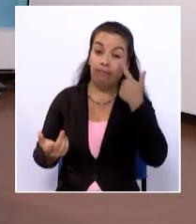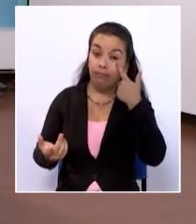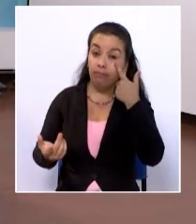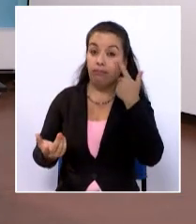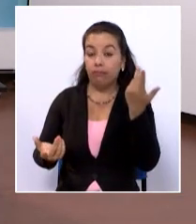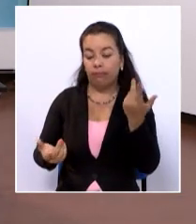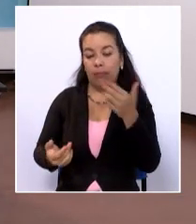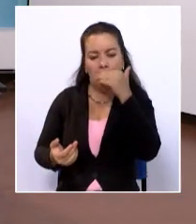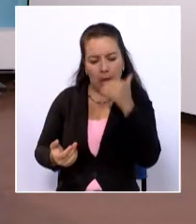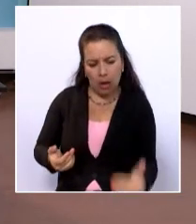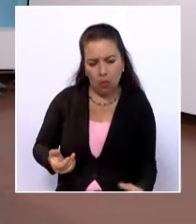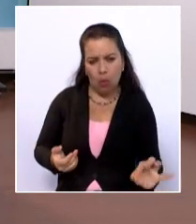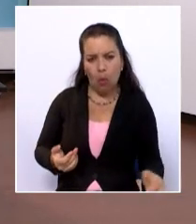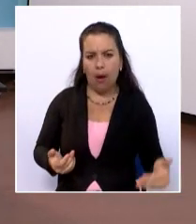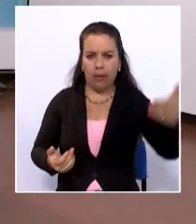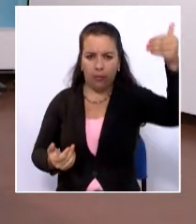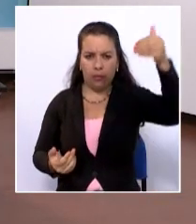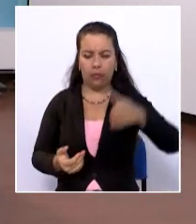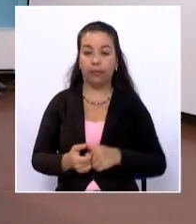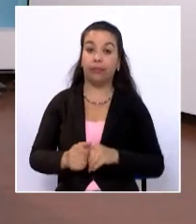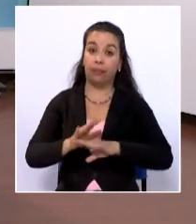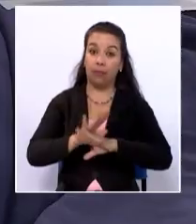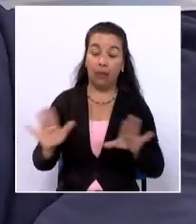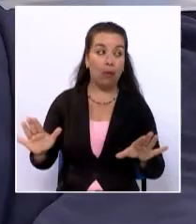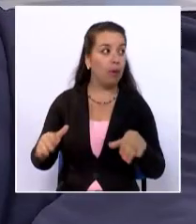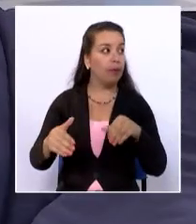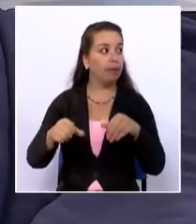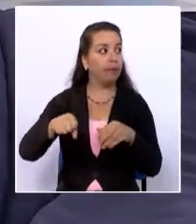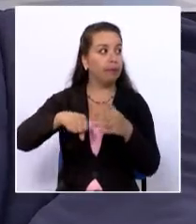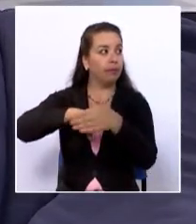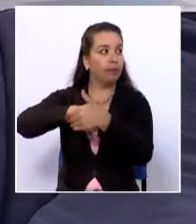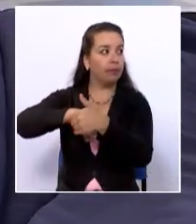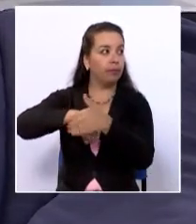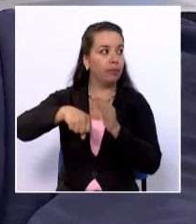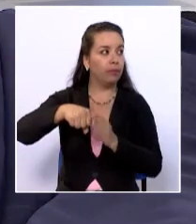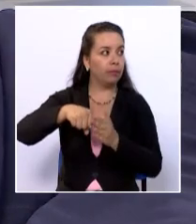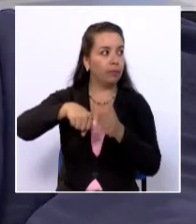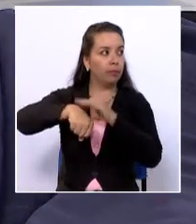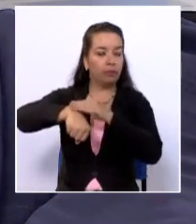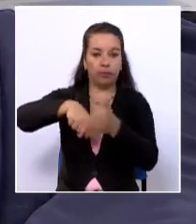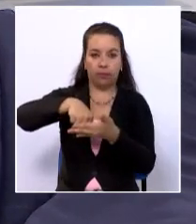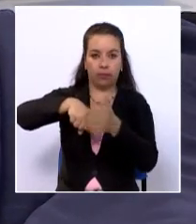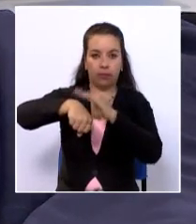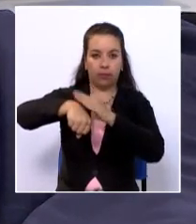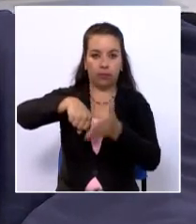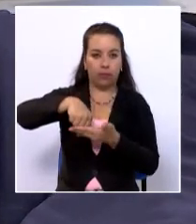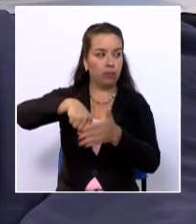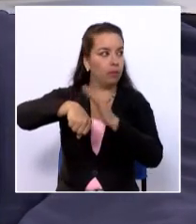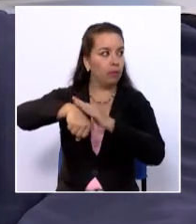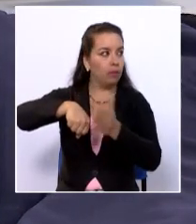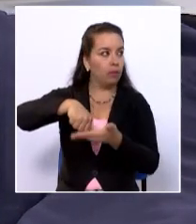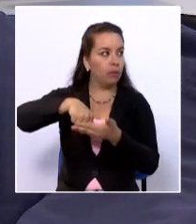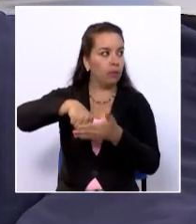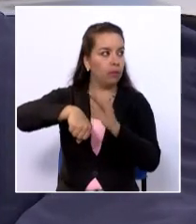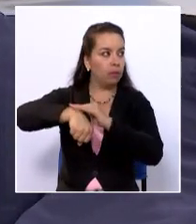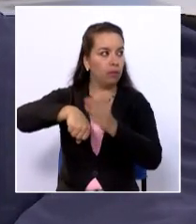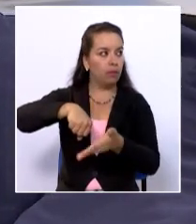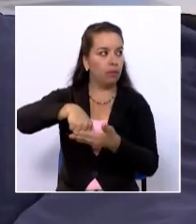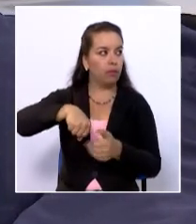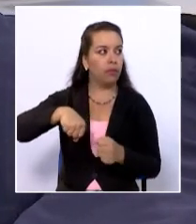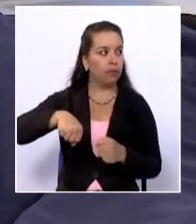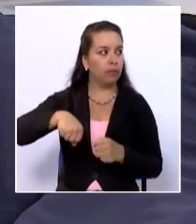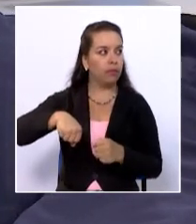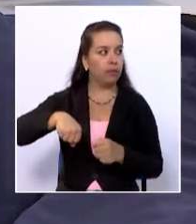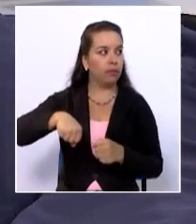adultos niños ahora vamos a mirar los compartimentos medial es cierto para seguir avanzando y entonces ya tenemos